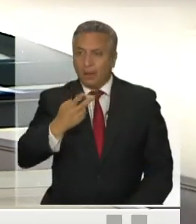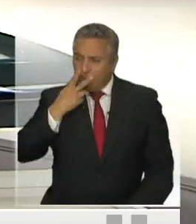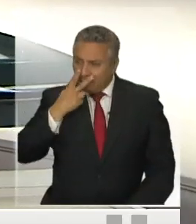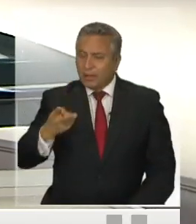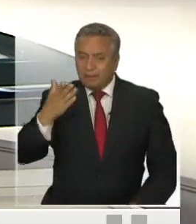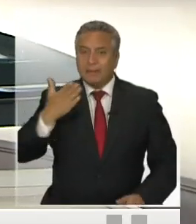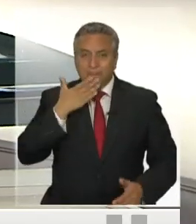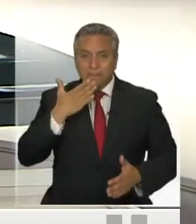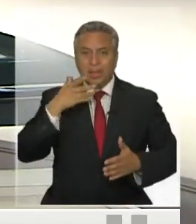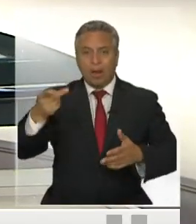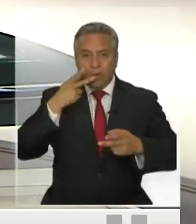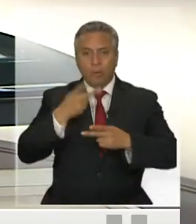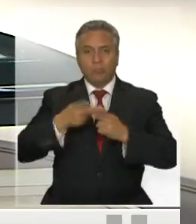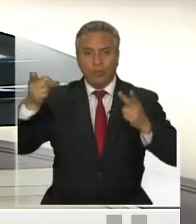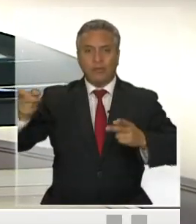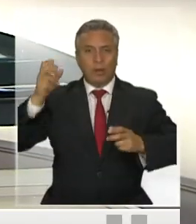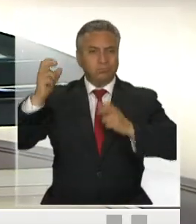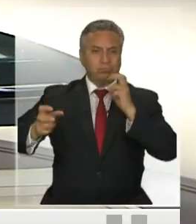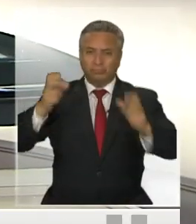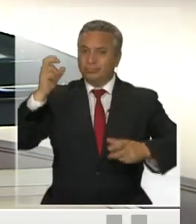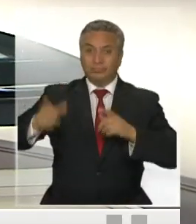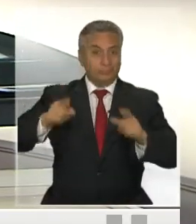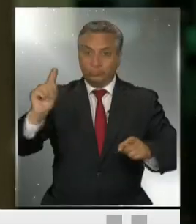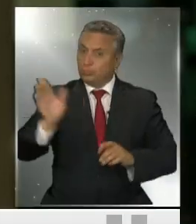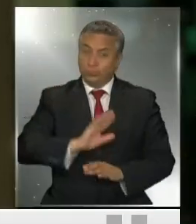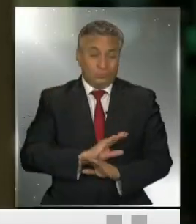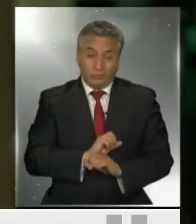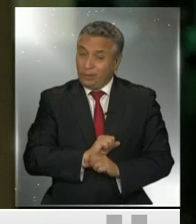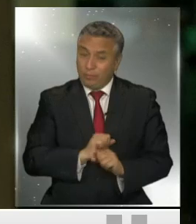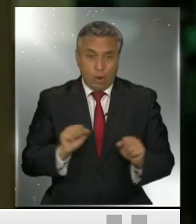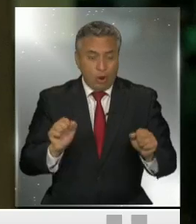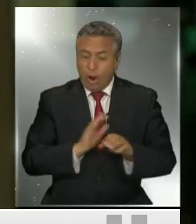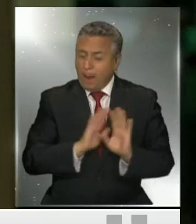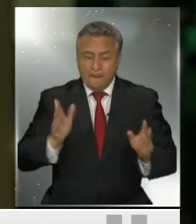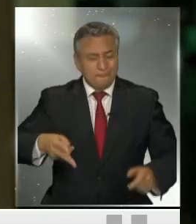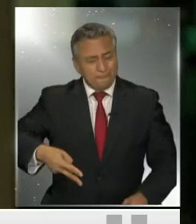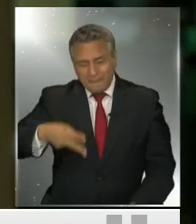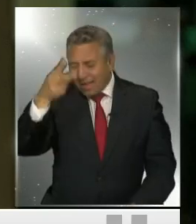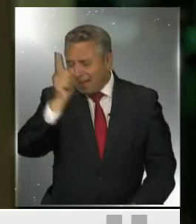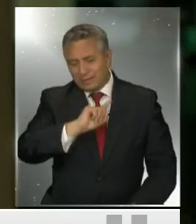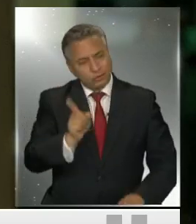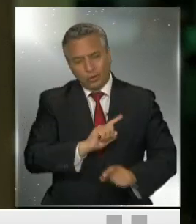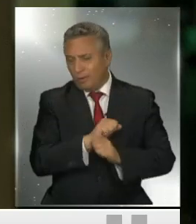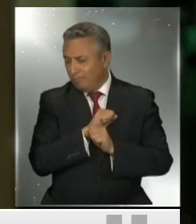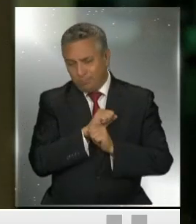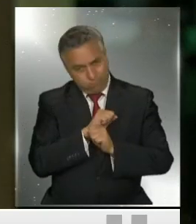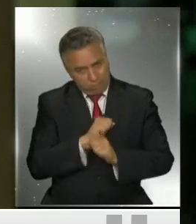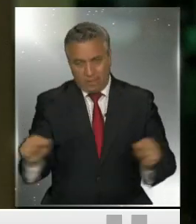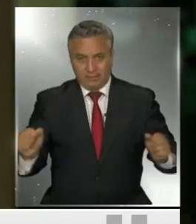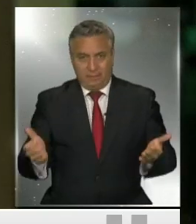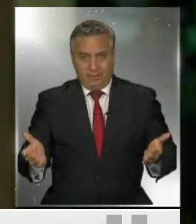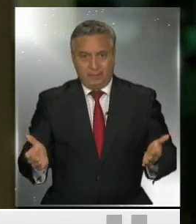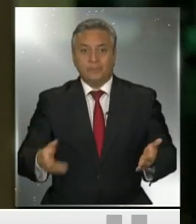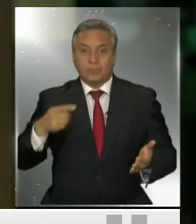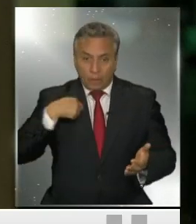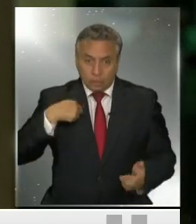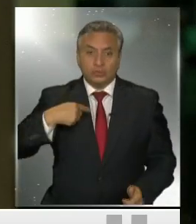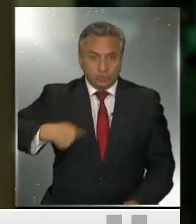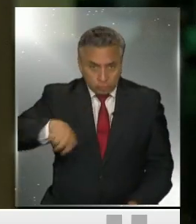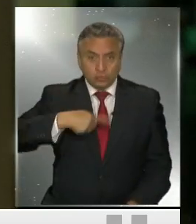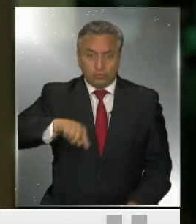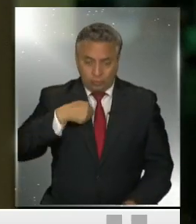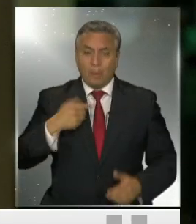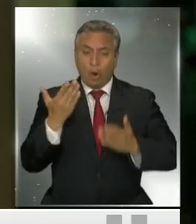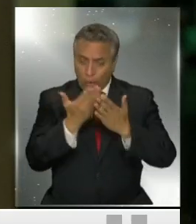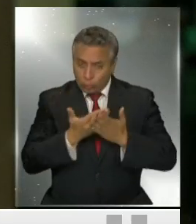pública y privada cómo continúan los saqueos es una baja para más trabajo eso no va para más y quiero decir que nosotros vamos a estudiar este proyecto